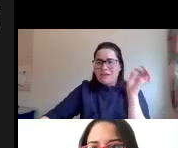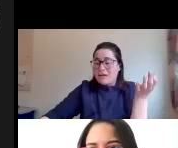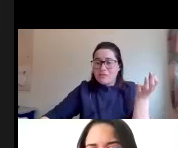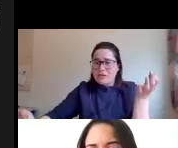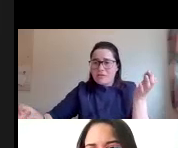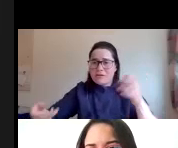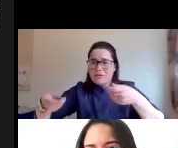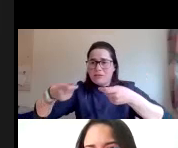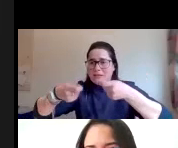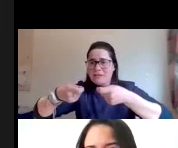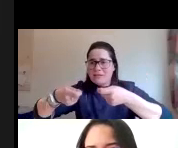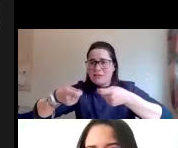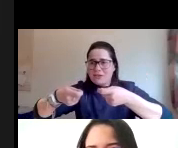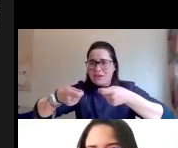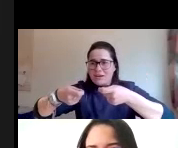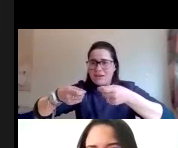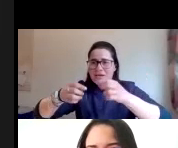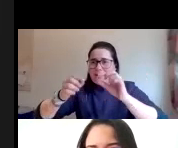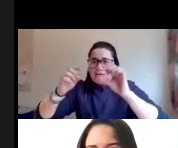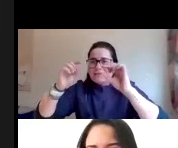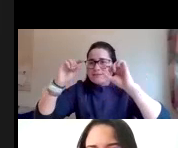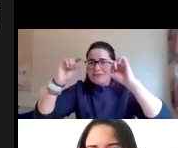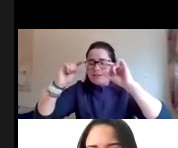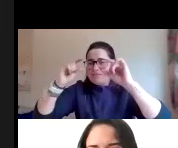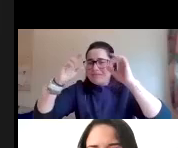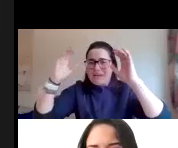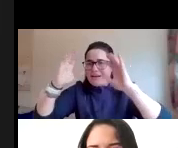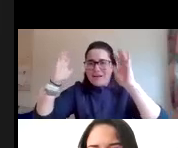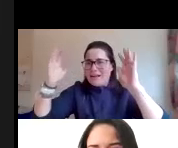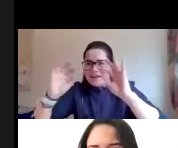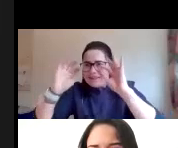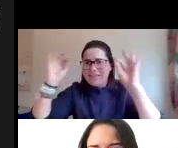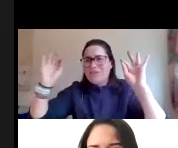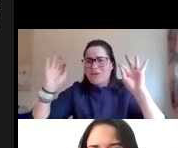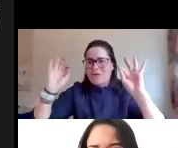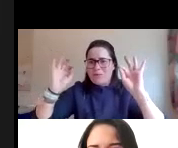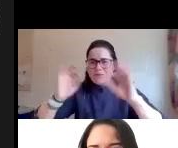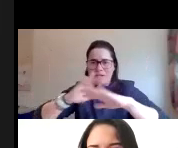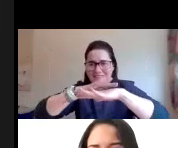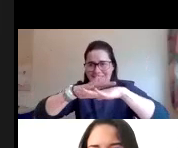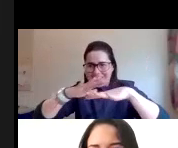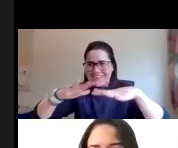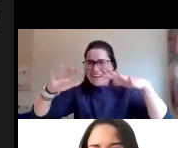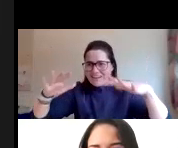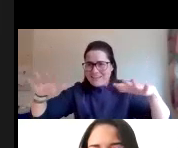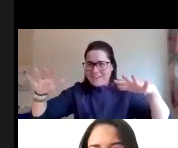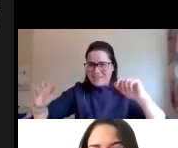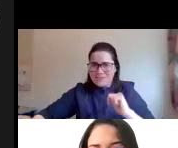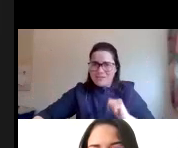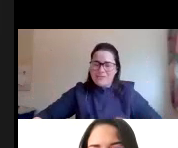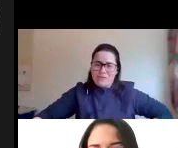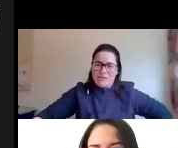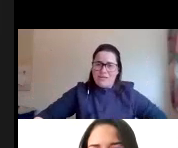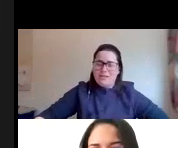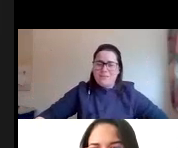0.3. Eso significa que uno mete el disco y al ratito ya no lo puede ver de tanta alga que